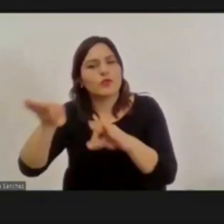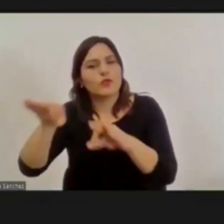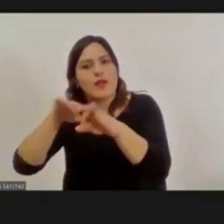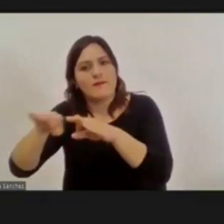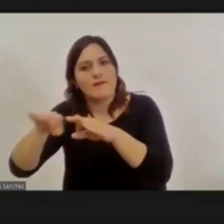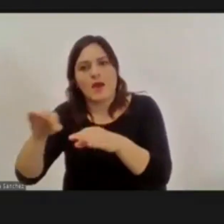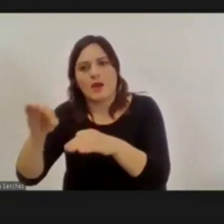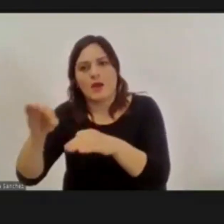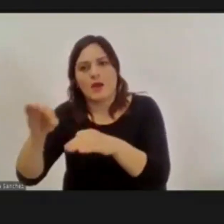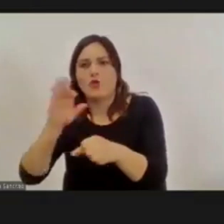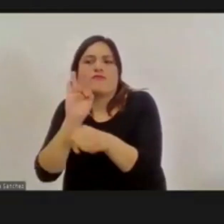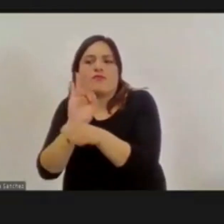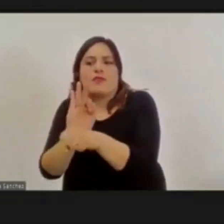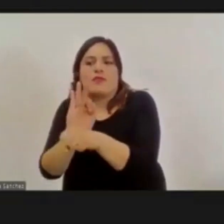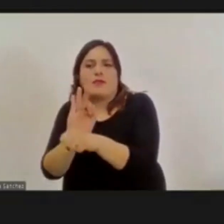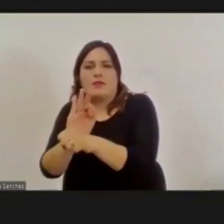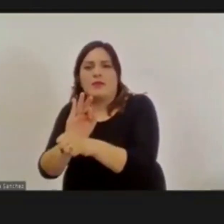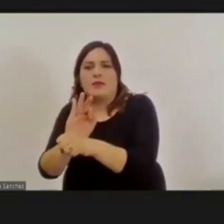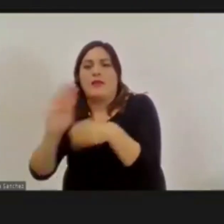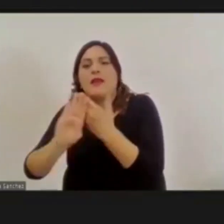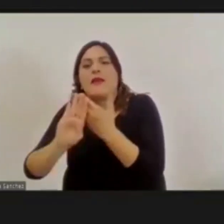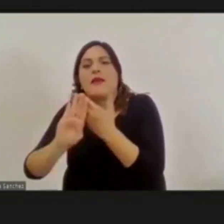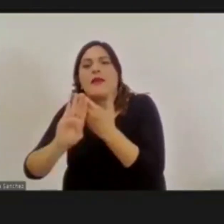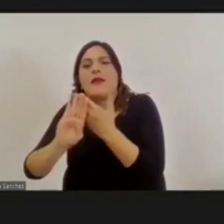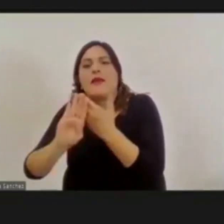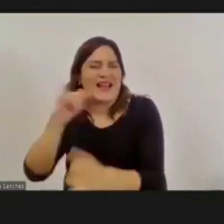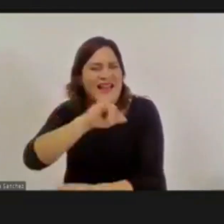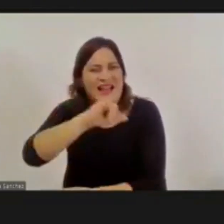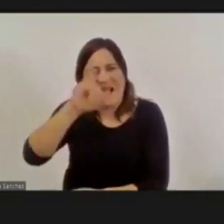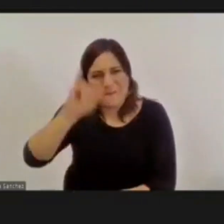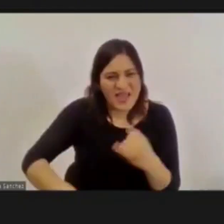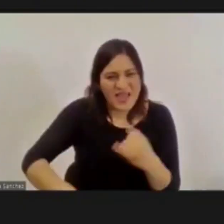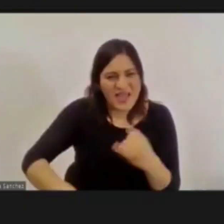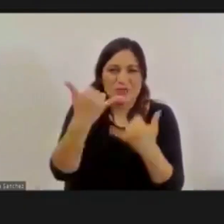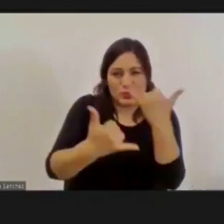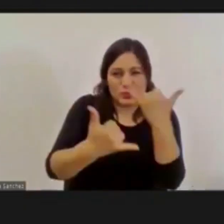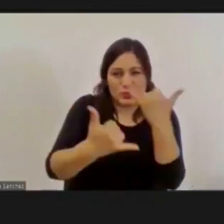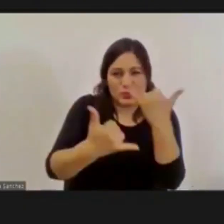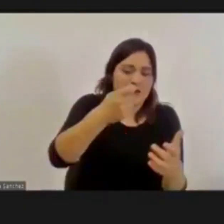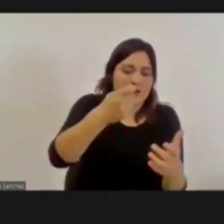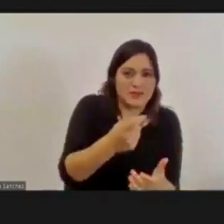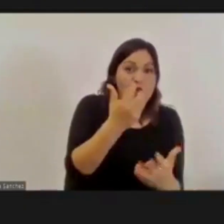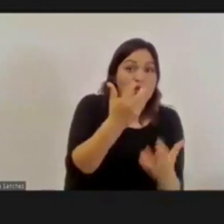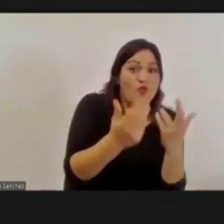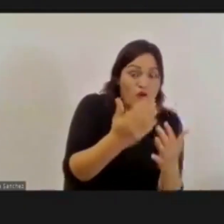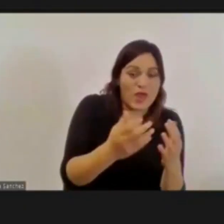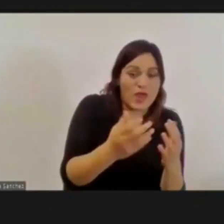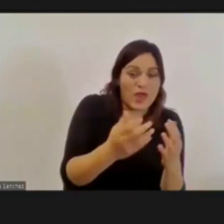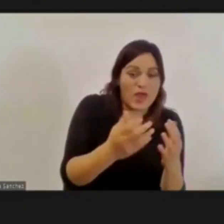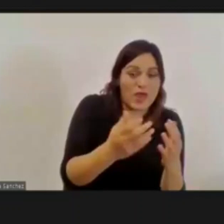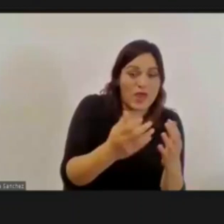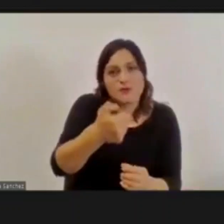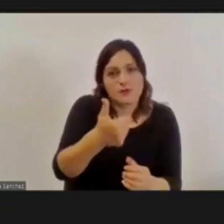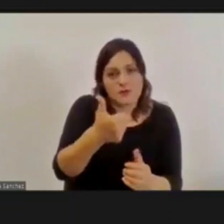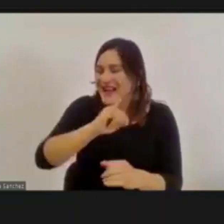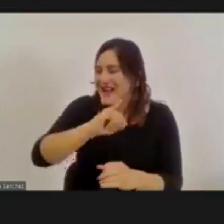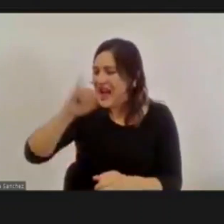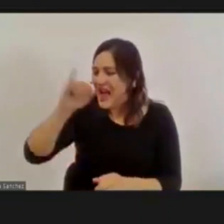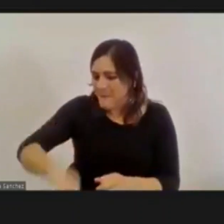debes de jugar con cerillos o encendedores. Nunca debes estar cerca de mamá cuando ella esté